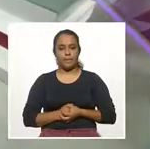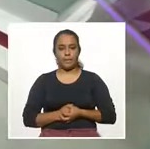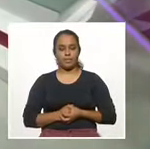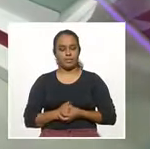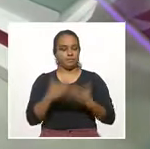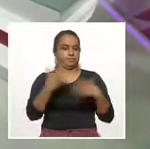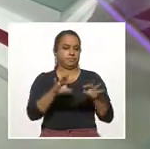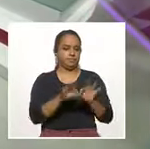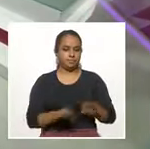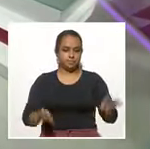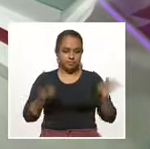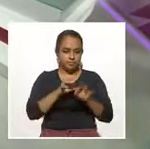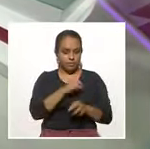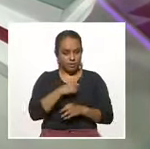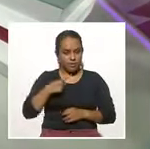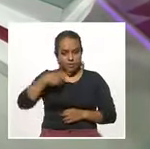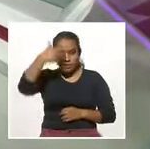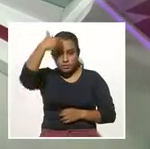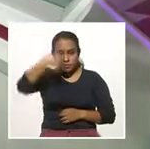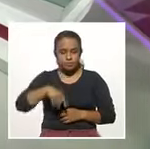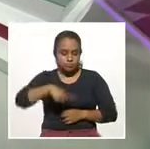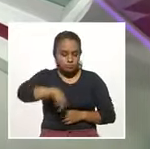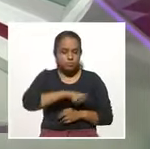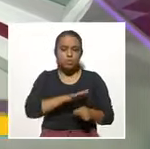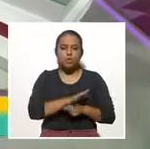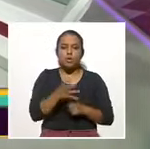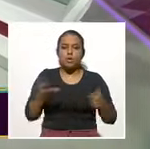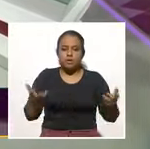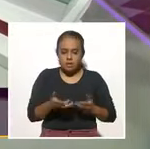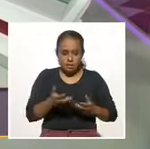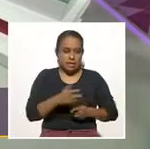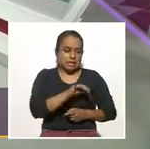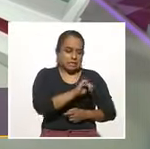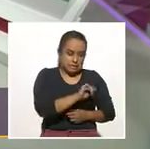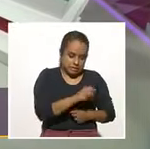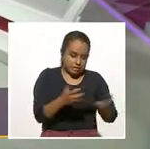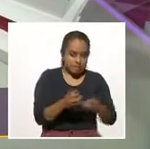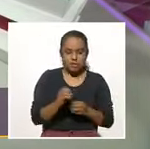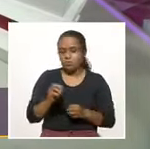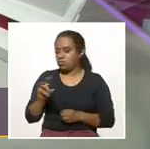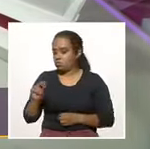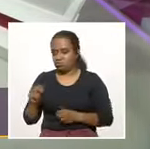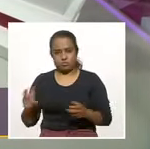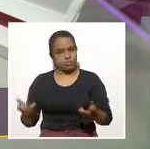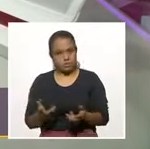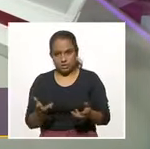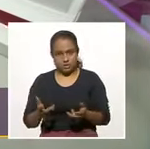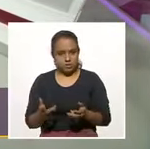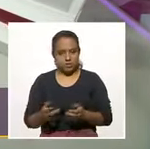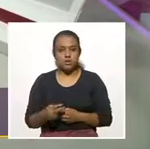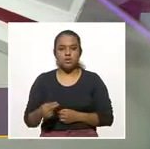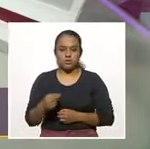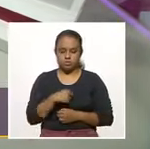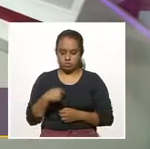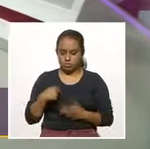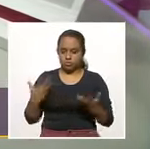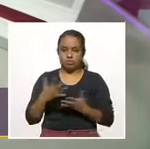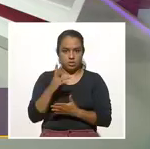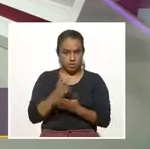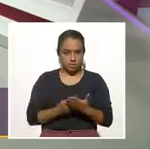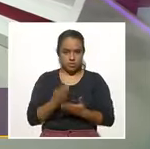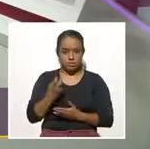Qué importante es saber lo que hay que hacer, lo que se debe y lo que no se debe de hacer. Y por eso quisimos hacer este